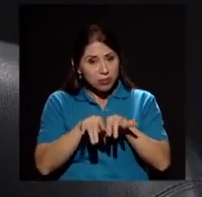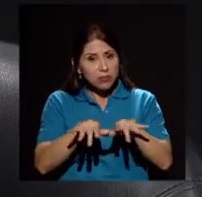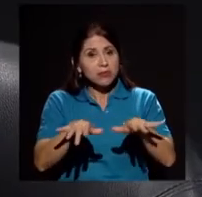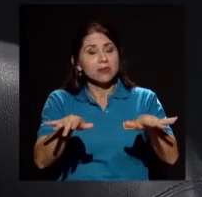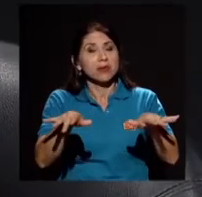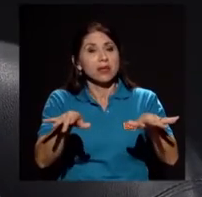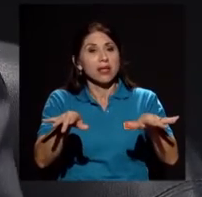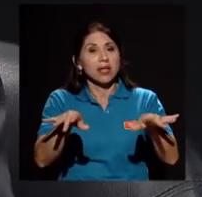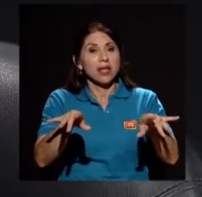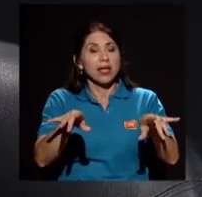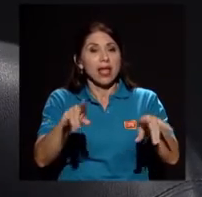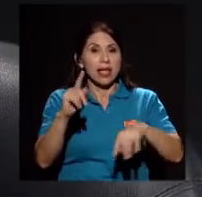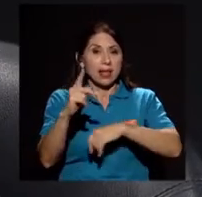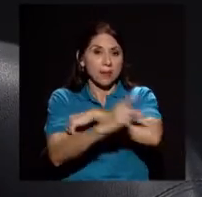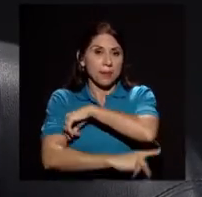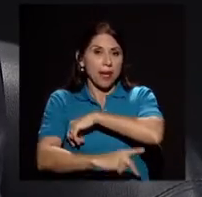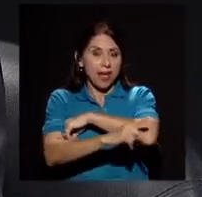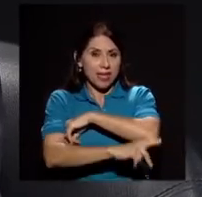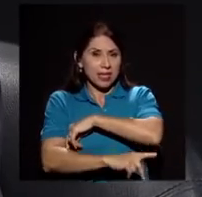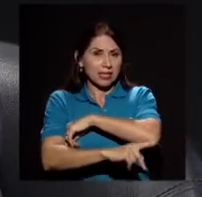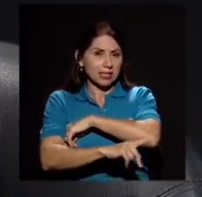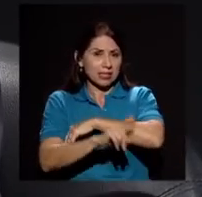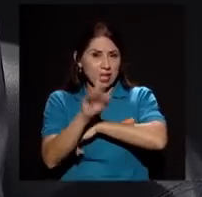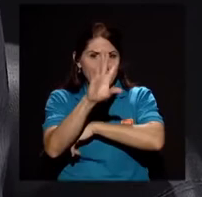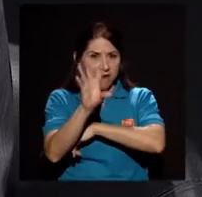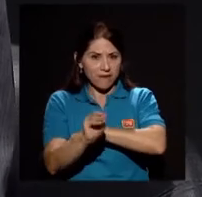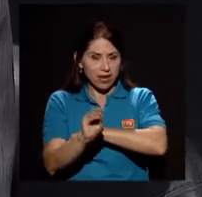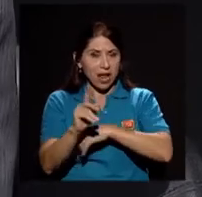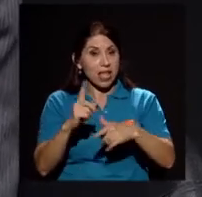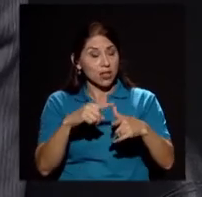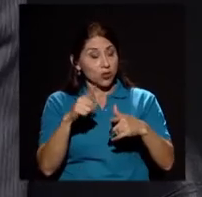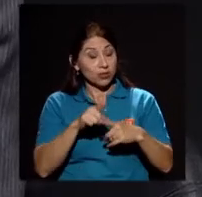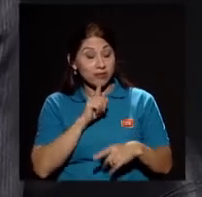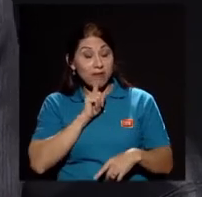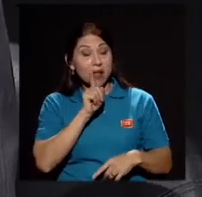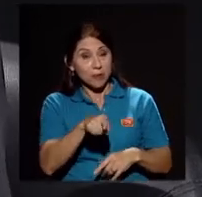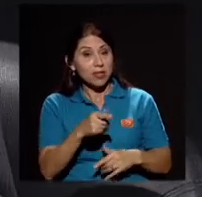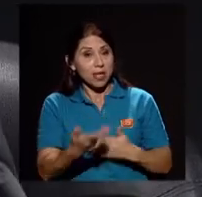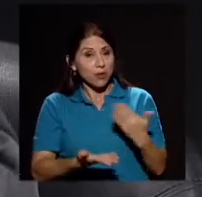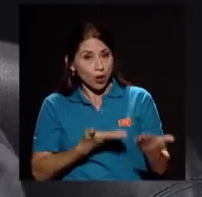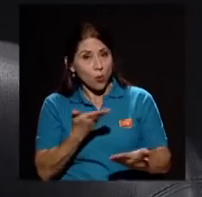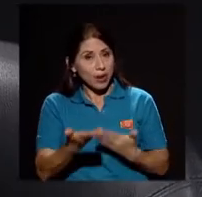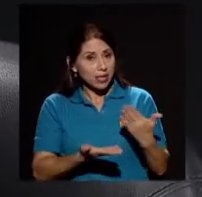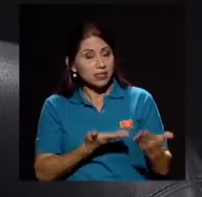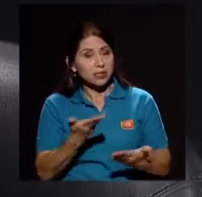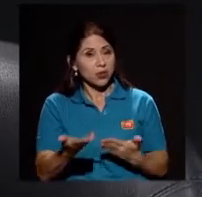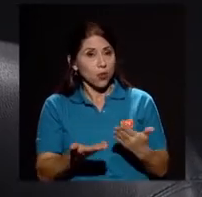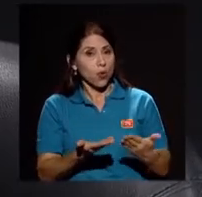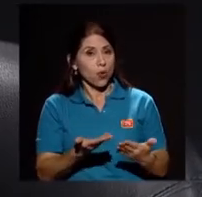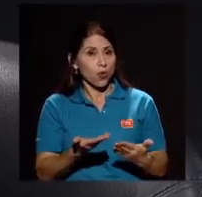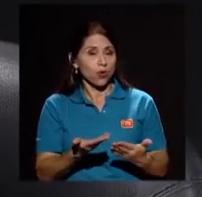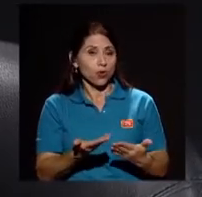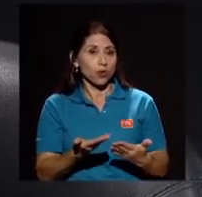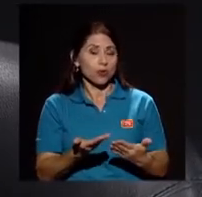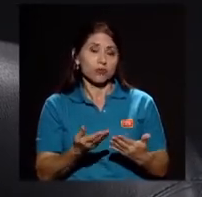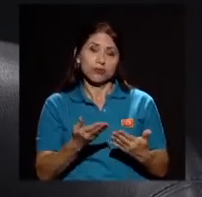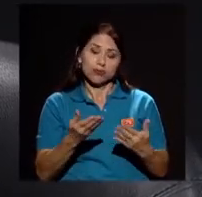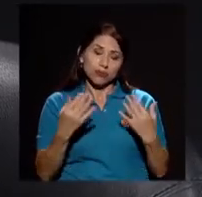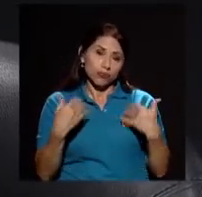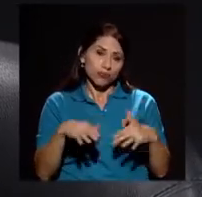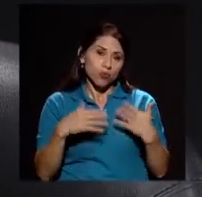en un país de áfrica entonces nuevamente una cooperación su ocio que en esta vez